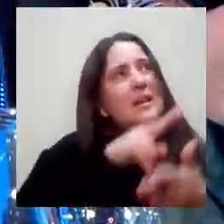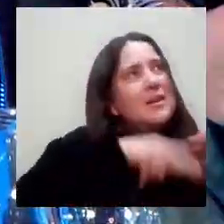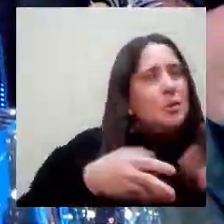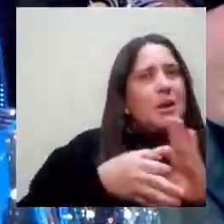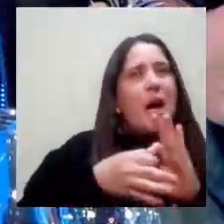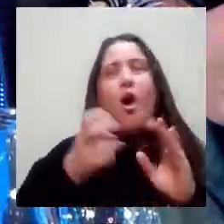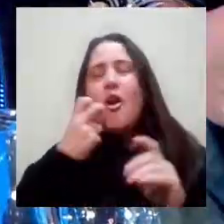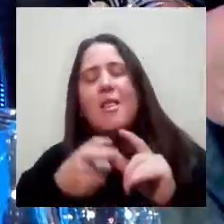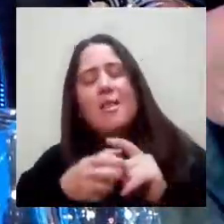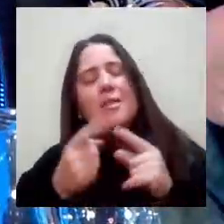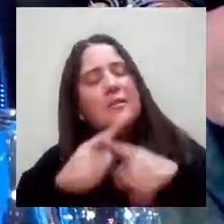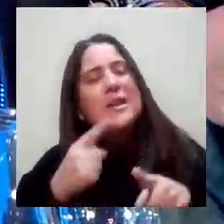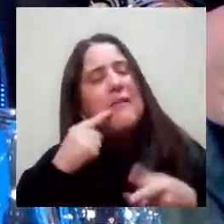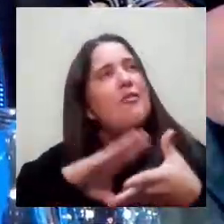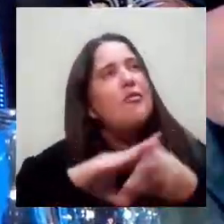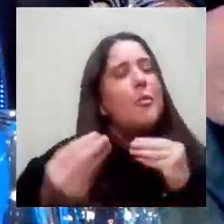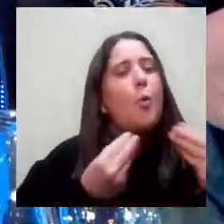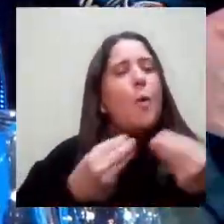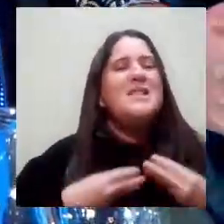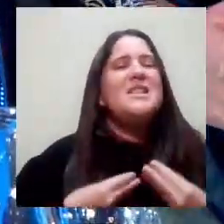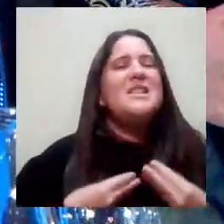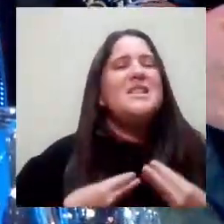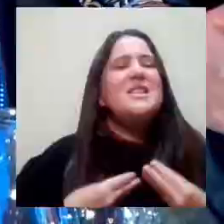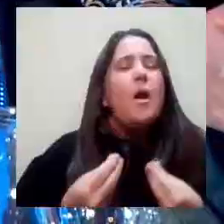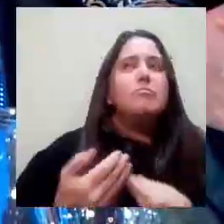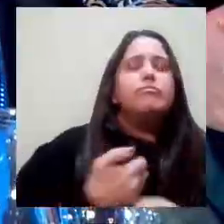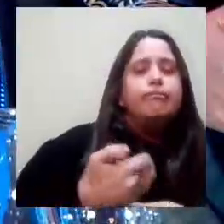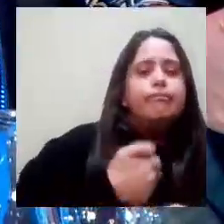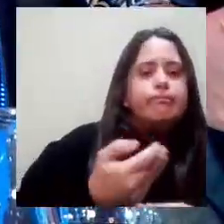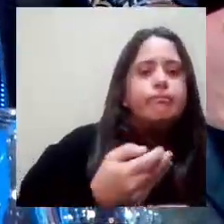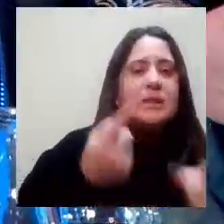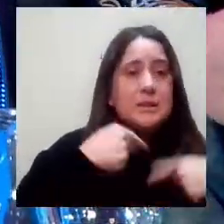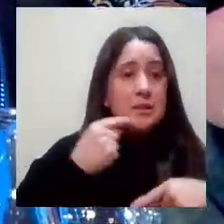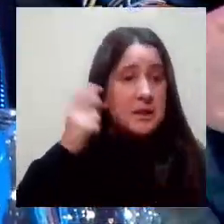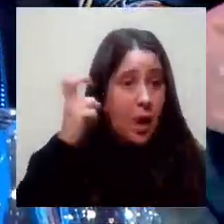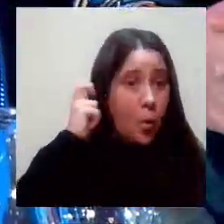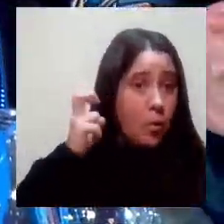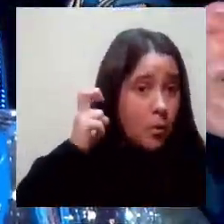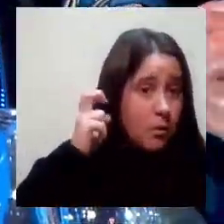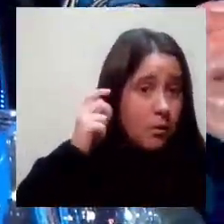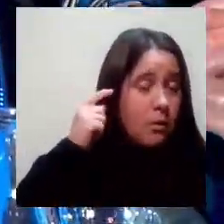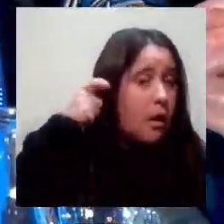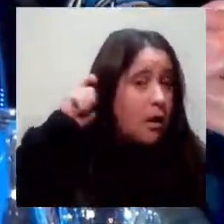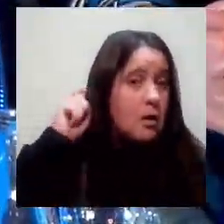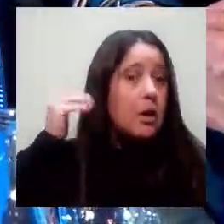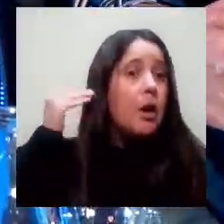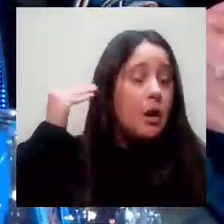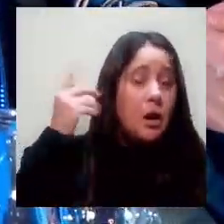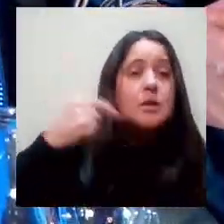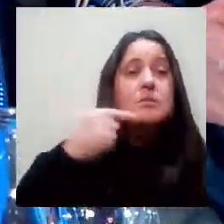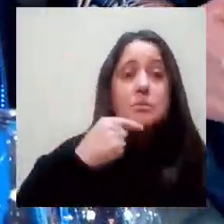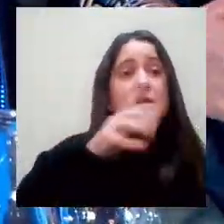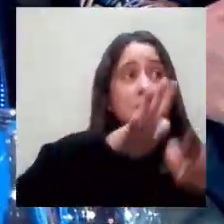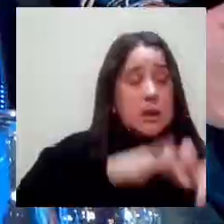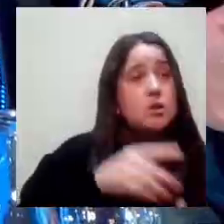a través de qué sistema sensorial está entrando el código. Si está entrando a través del sistema auditivo, incluso si parte de un texto, alguien me está leyendo